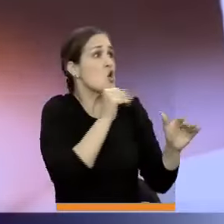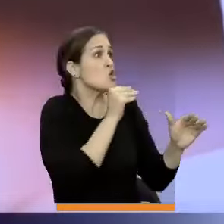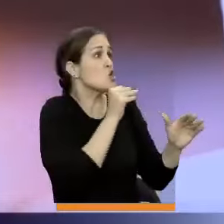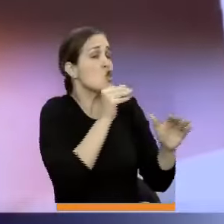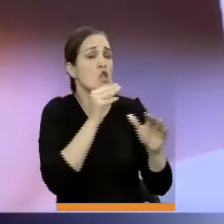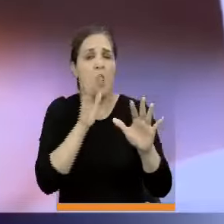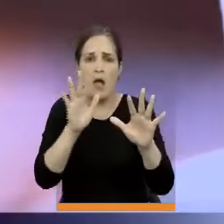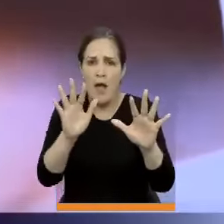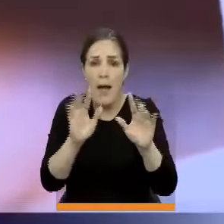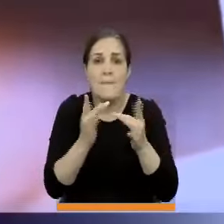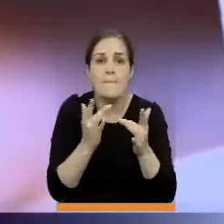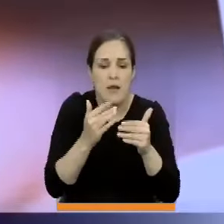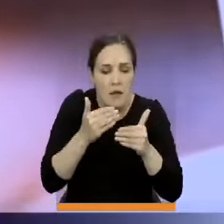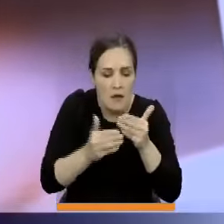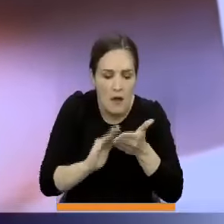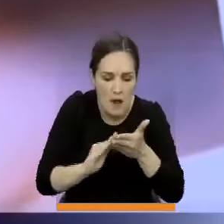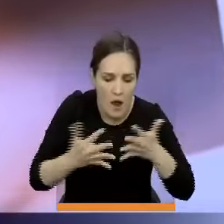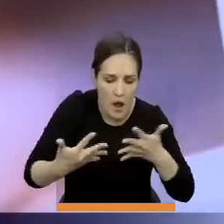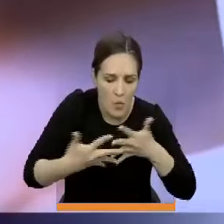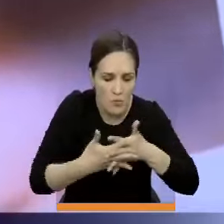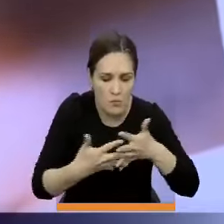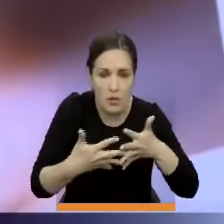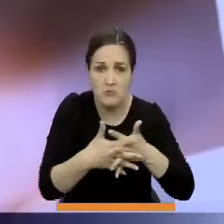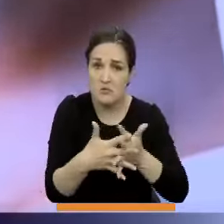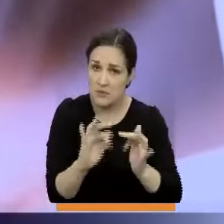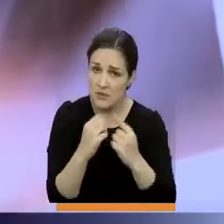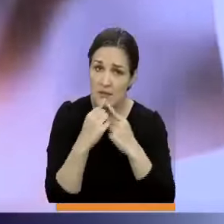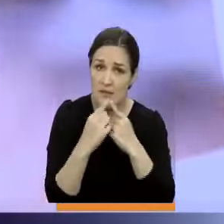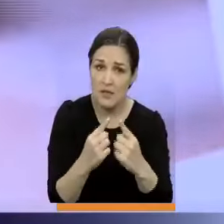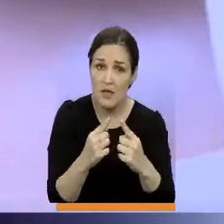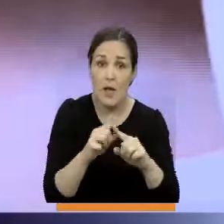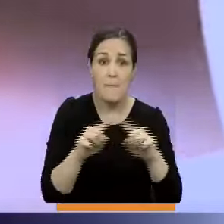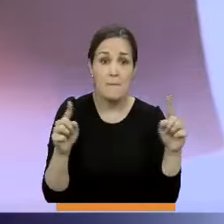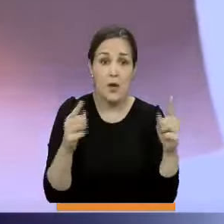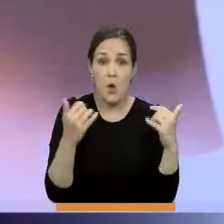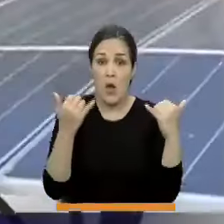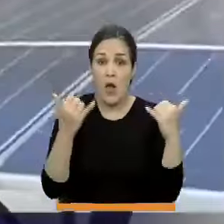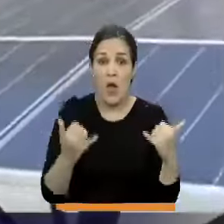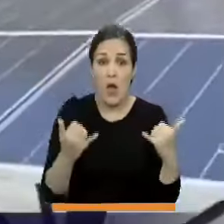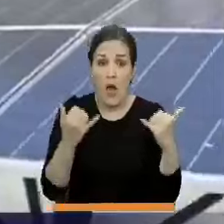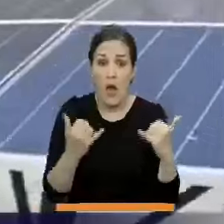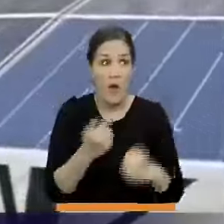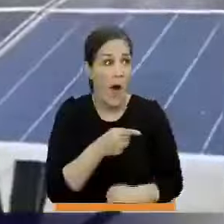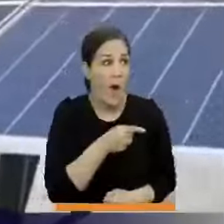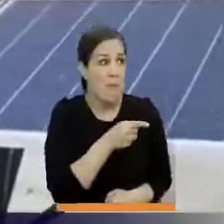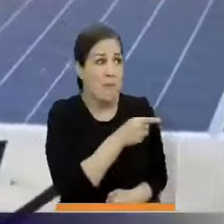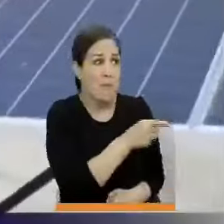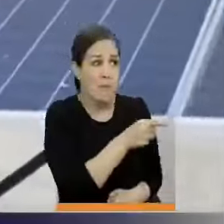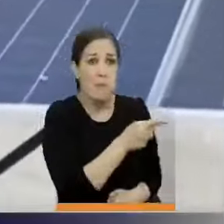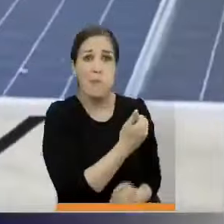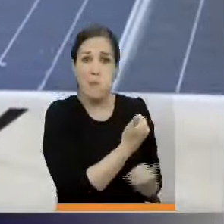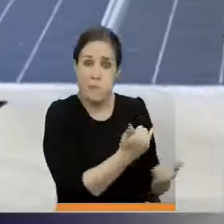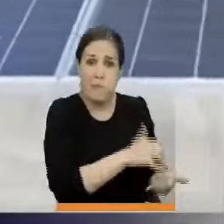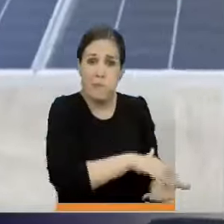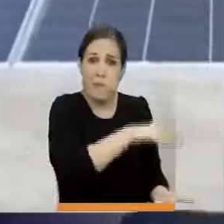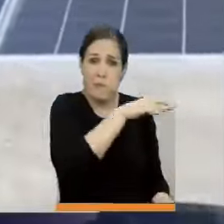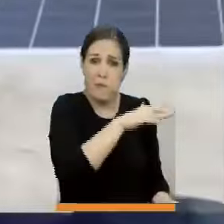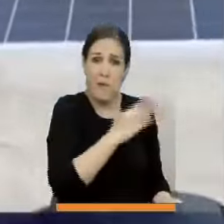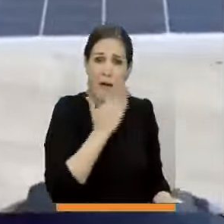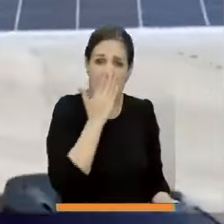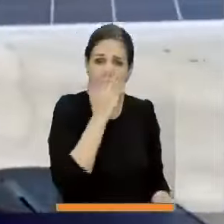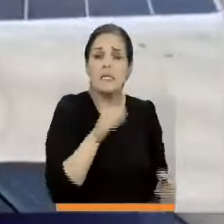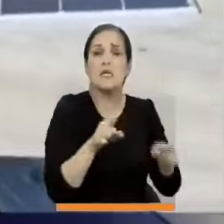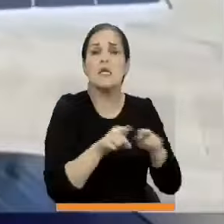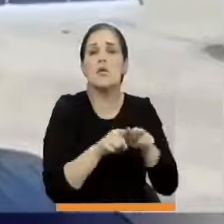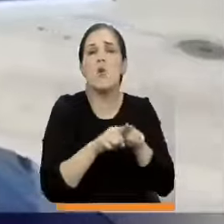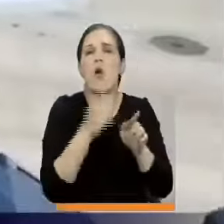qué ajustes tenemos, pero como yo le he dicho, uno no se puede morir de hambre teniendo comida en la nevera. El presidente de la Agencia Nacional de